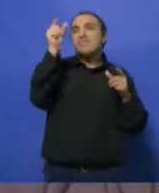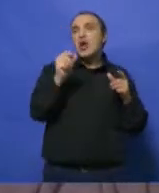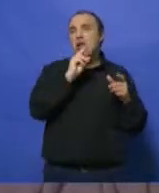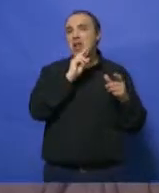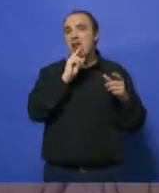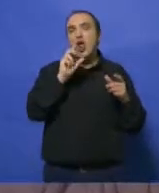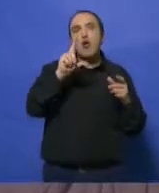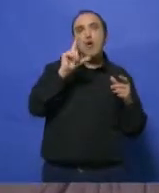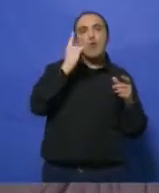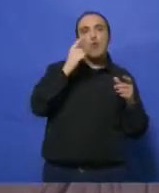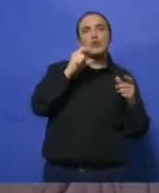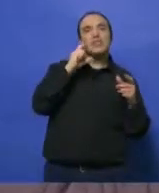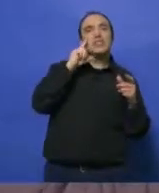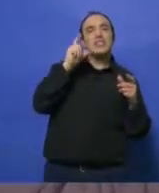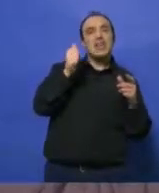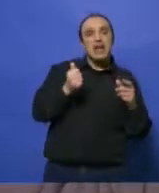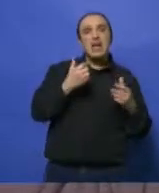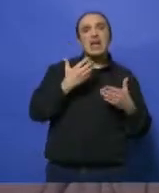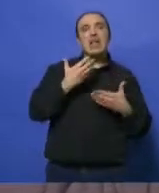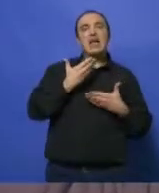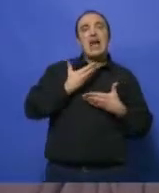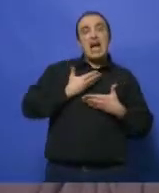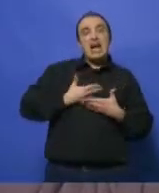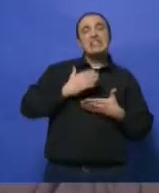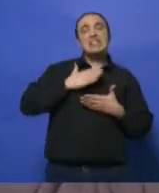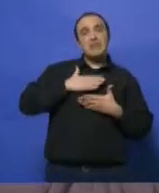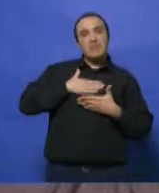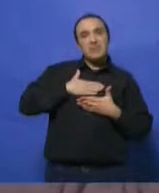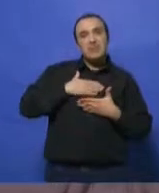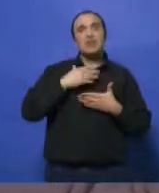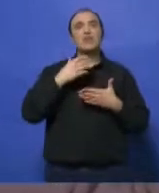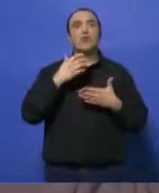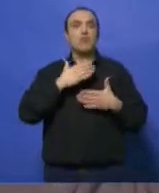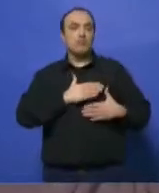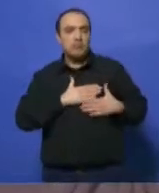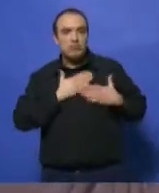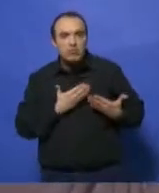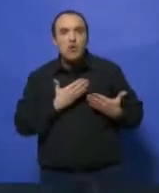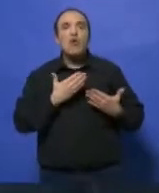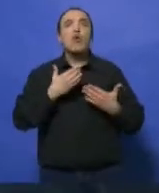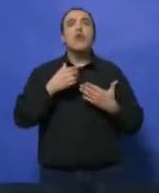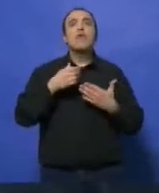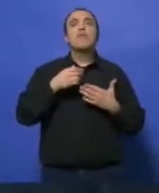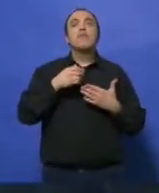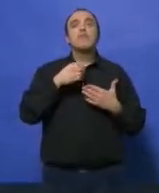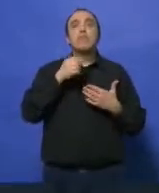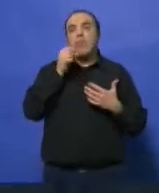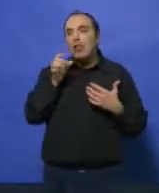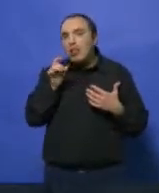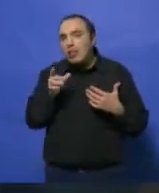la aceptación, el amor y también los prejuicios, trata de aceptar a su hermanita trans.